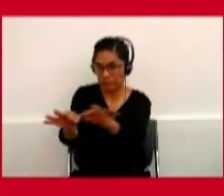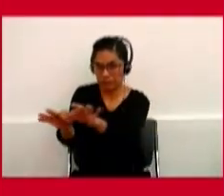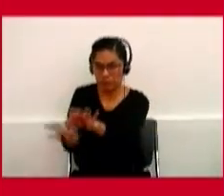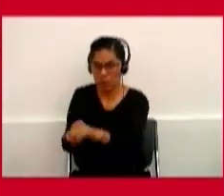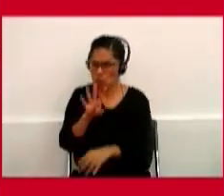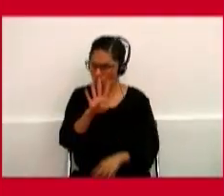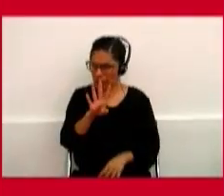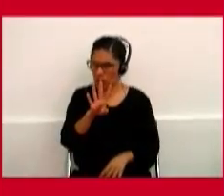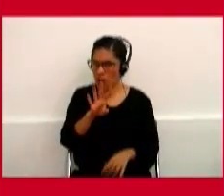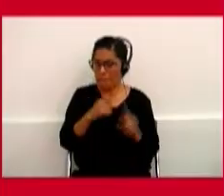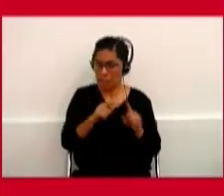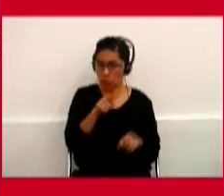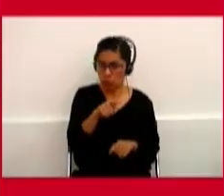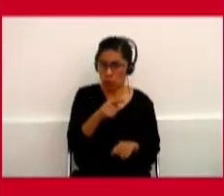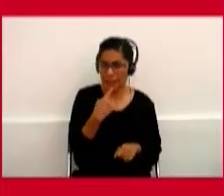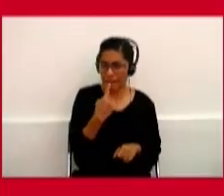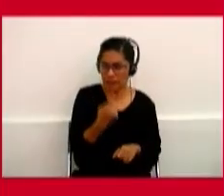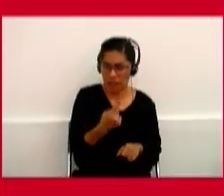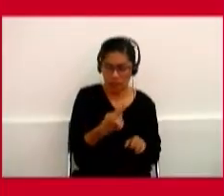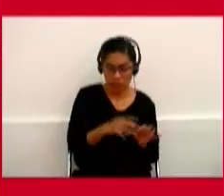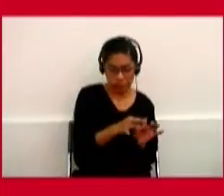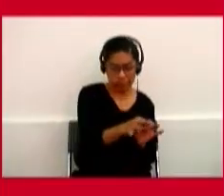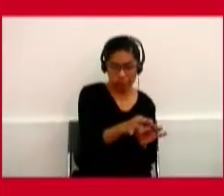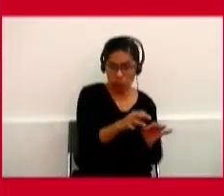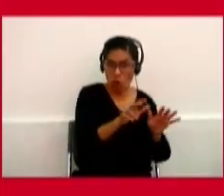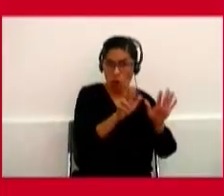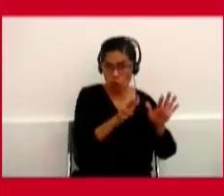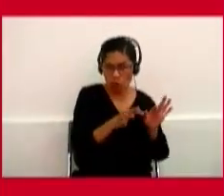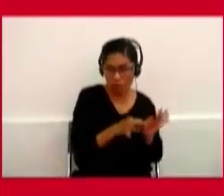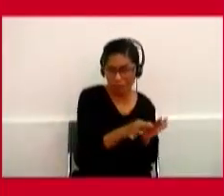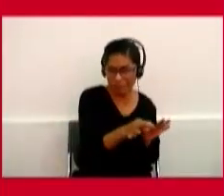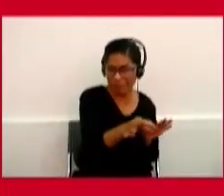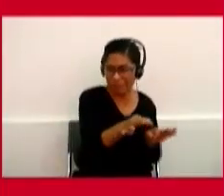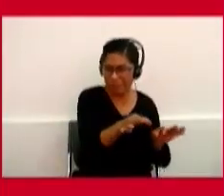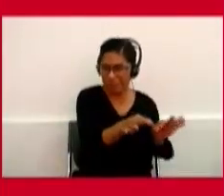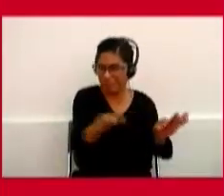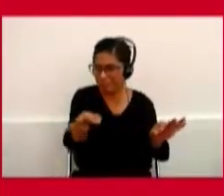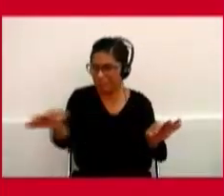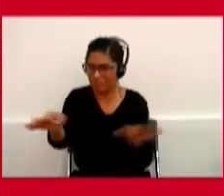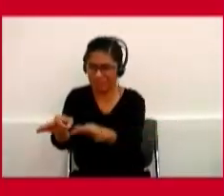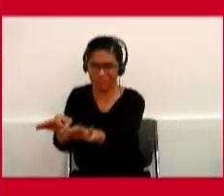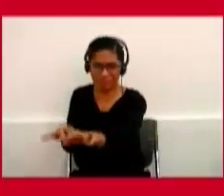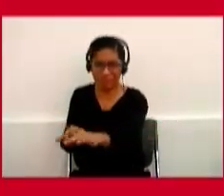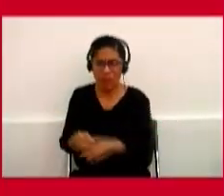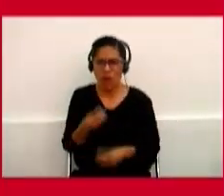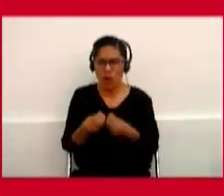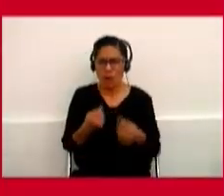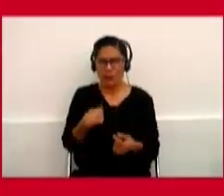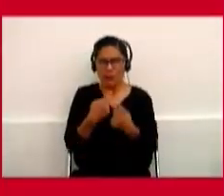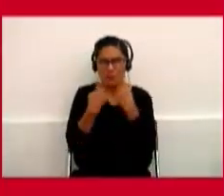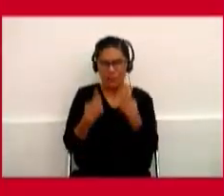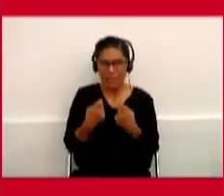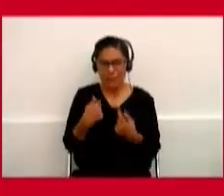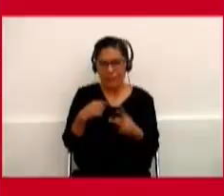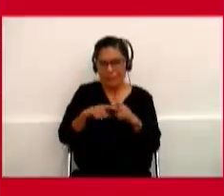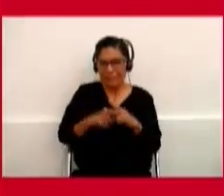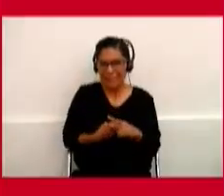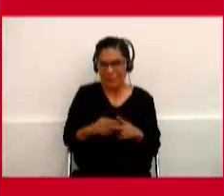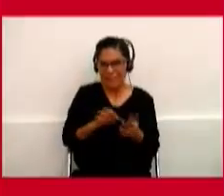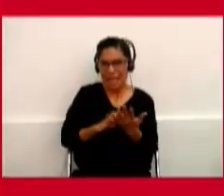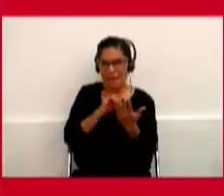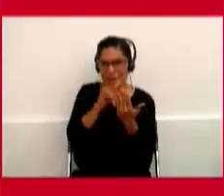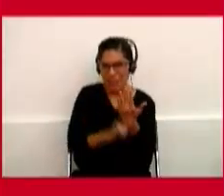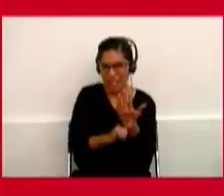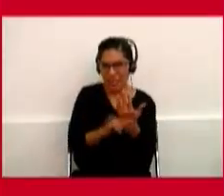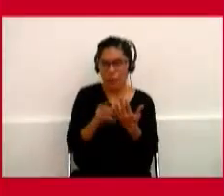8 metros, esa sección, no sé. Nos ¿Cómo lo ves? preguntamos lo mismo cuando iniciamos el proyecto,